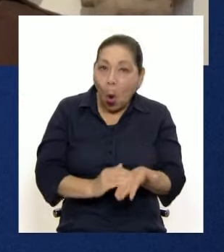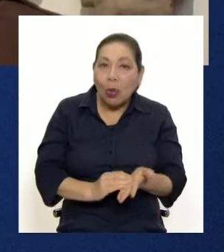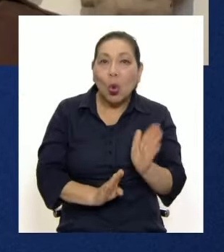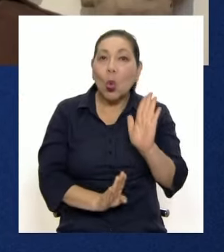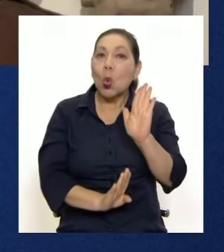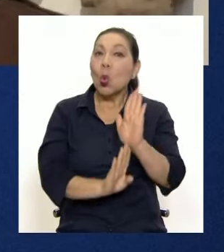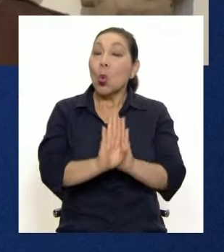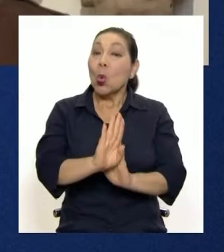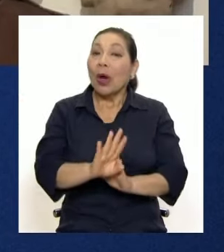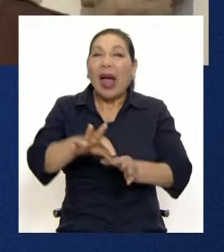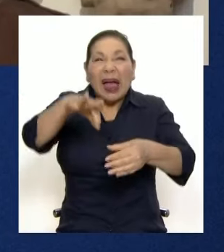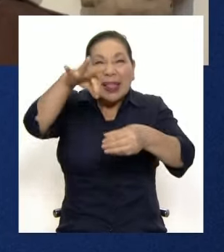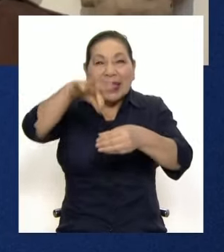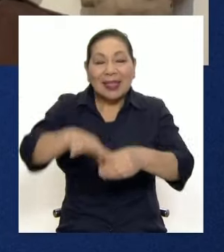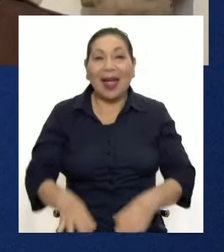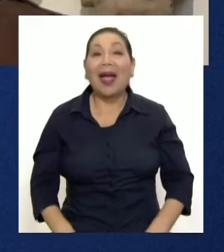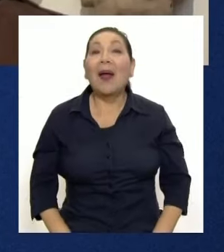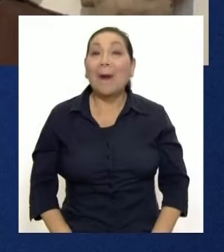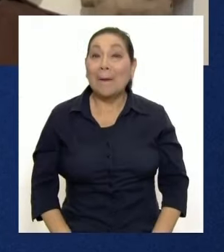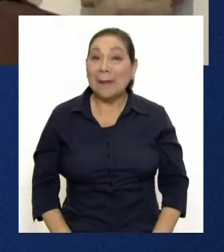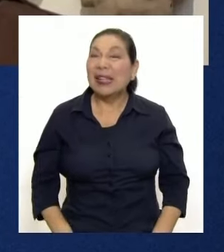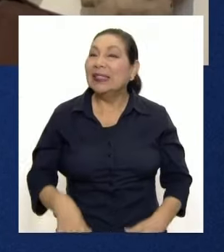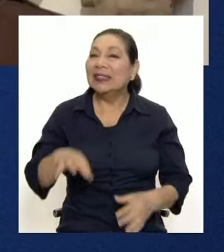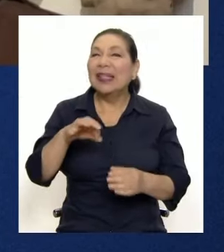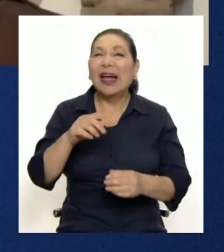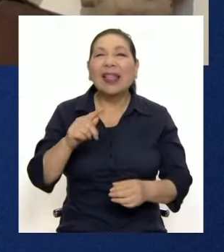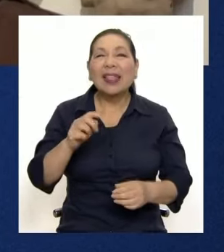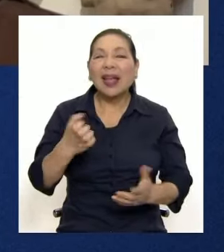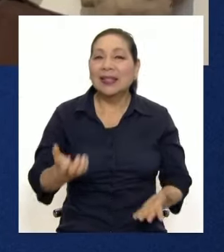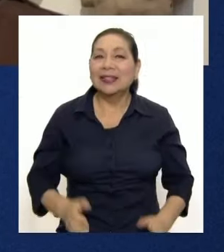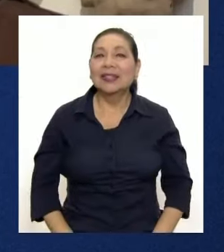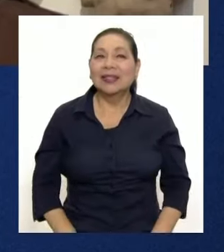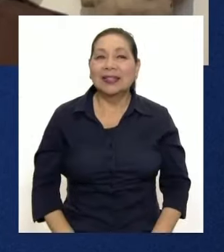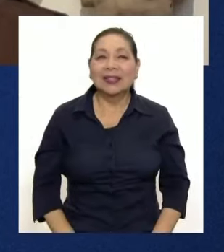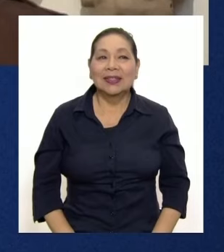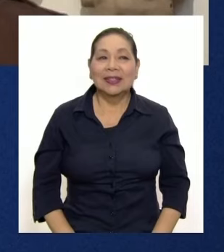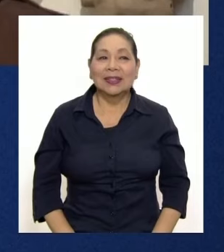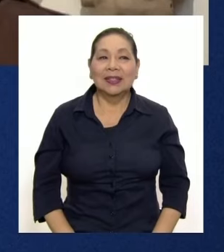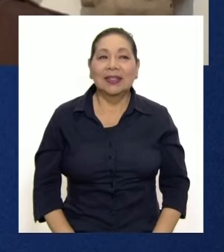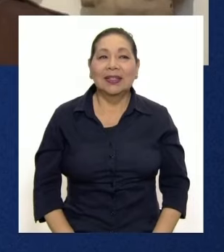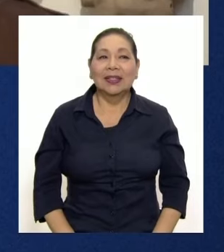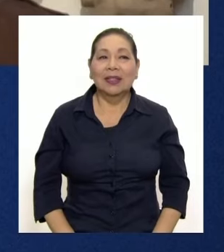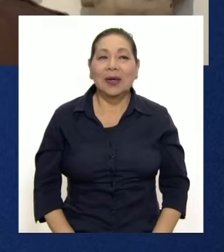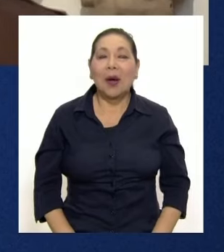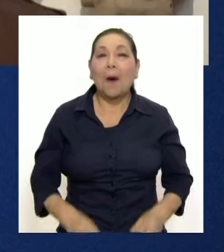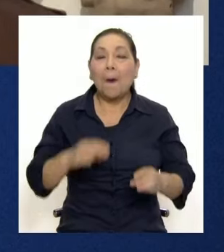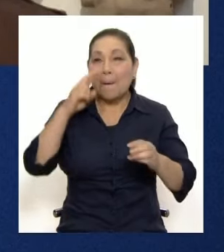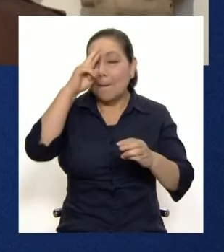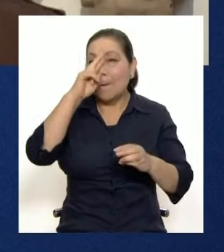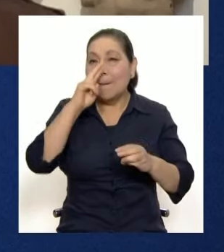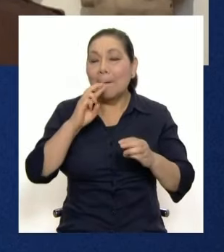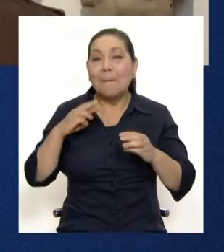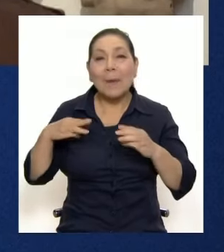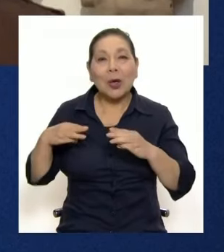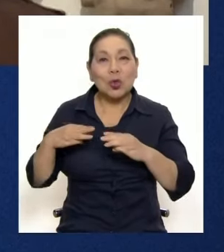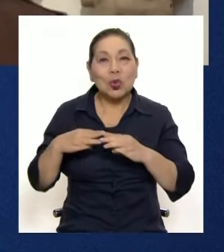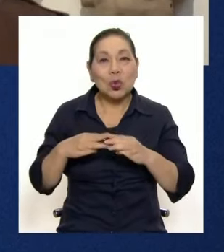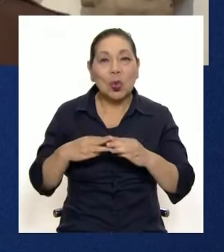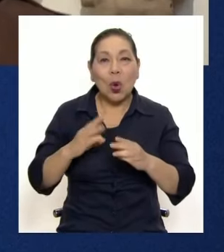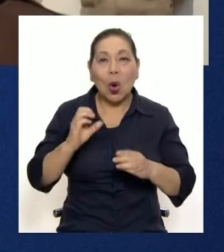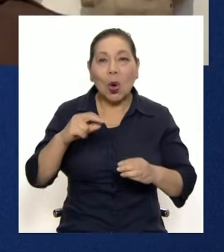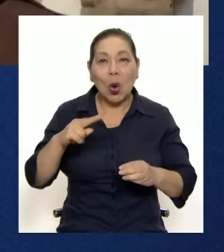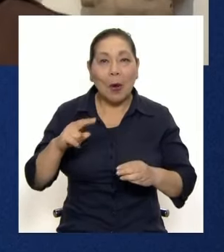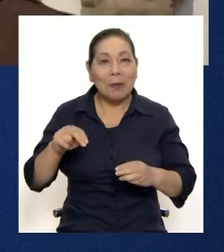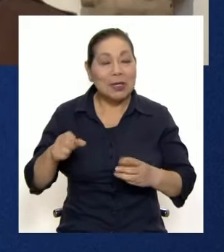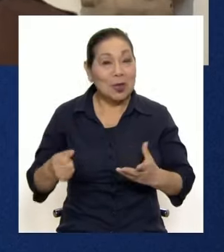levantando el té se de qué área vienen del área de machupicho guayata la